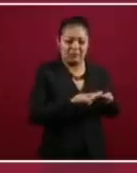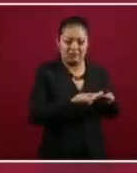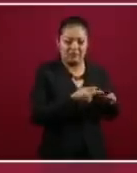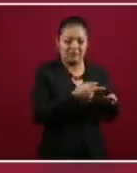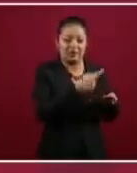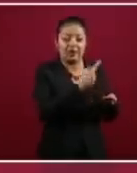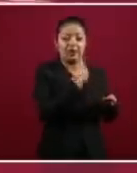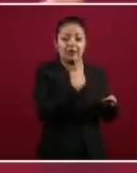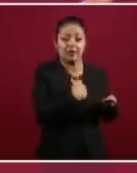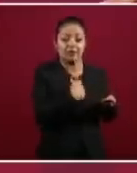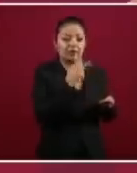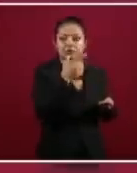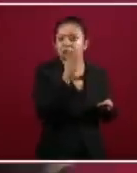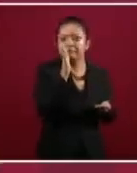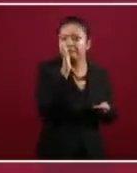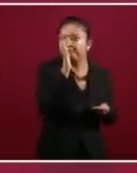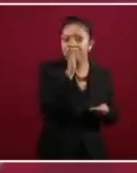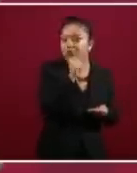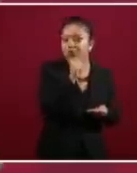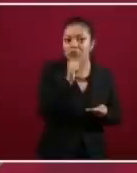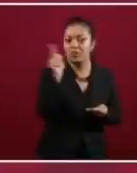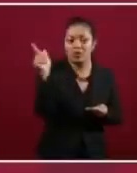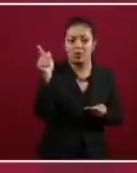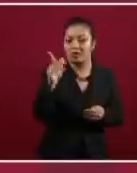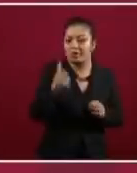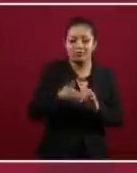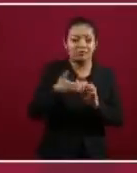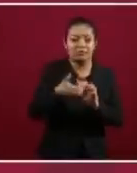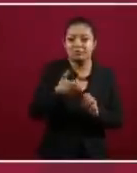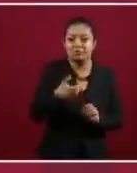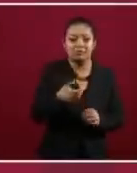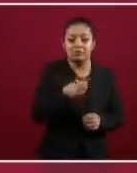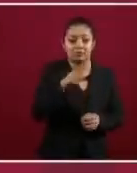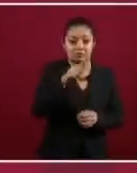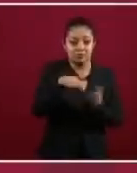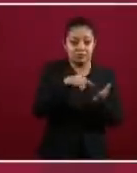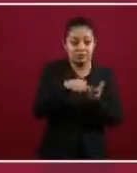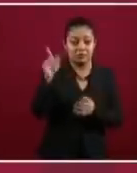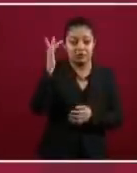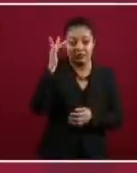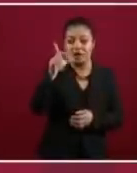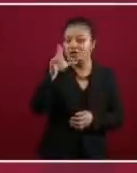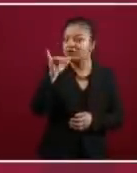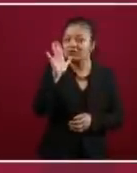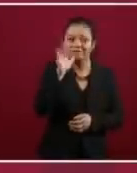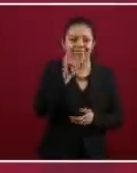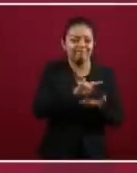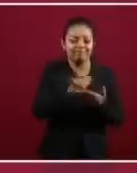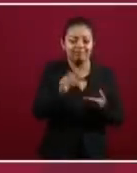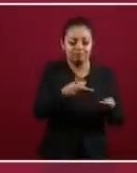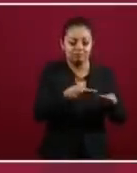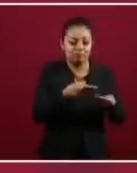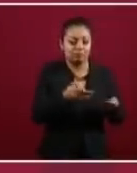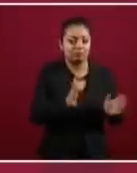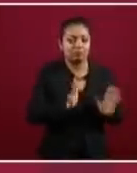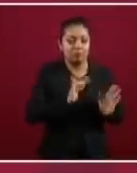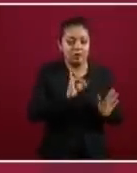agencia diciendo que no era posible que se hiciera en Santa Lucía el aeropuerto.